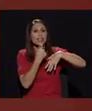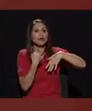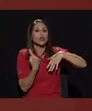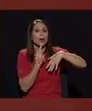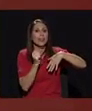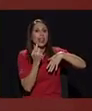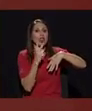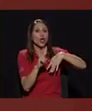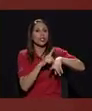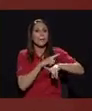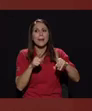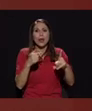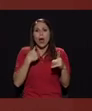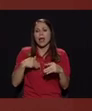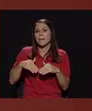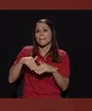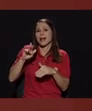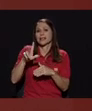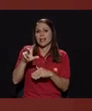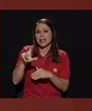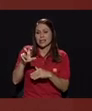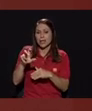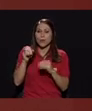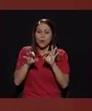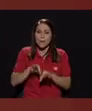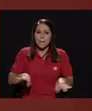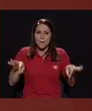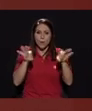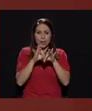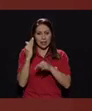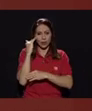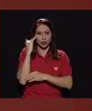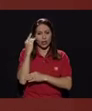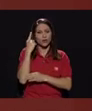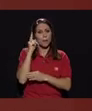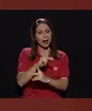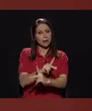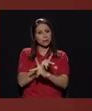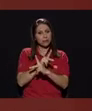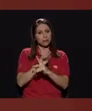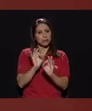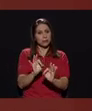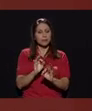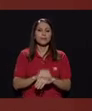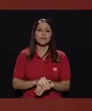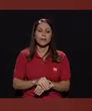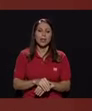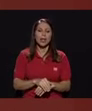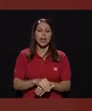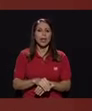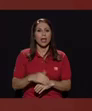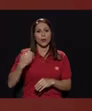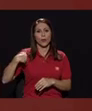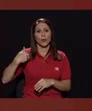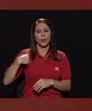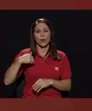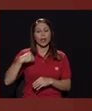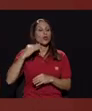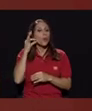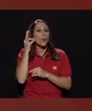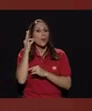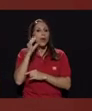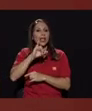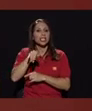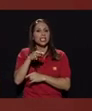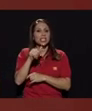más, y por eso es muy importante conocerlos para promover su preservación. Al respecto nos comentó